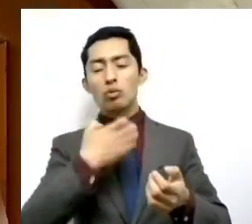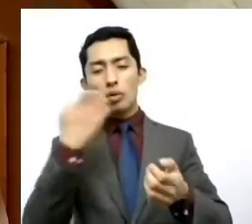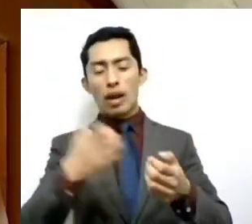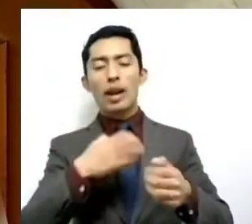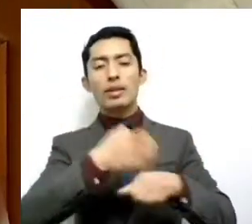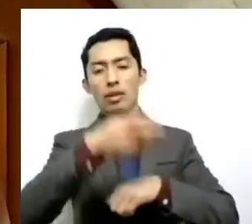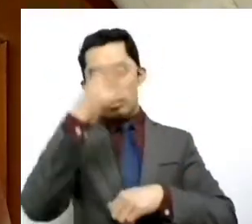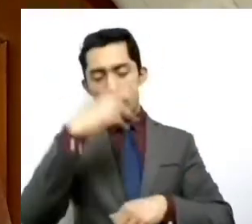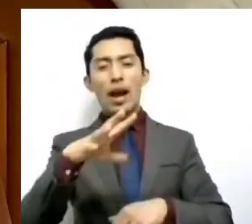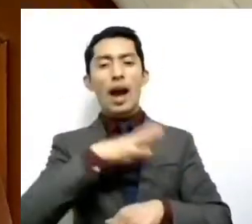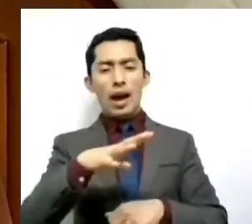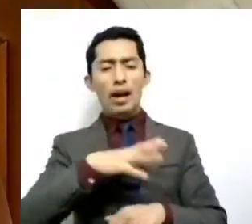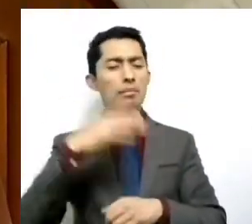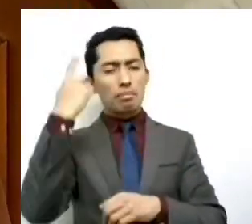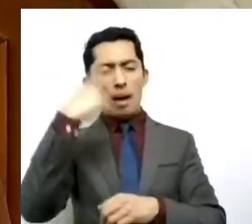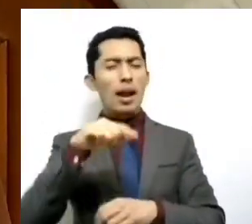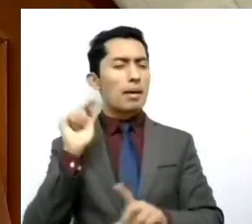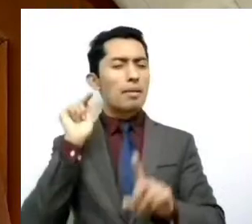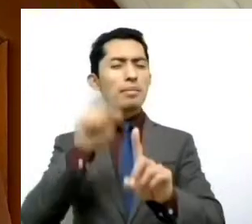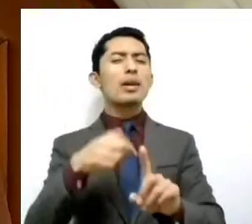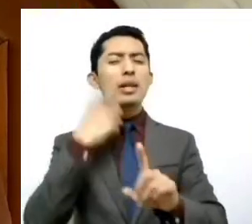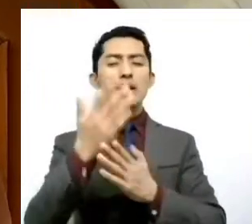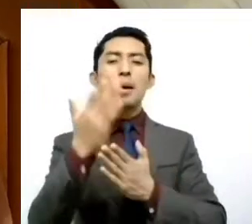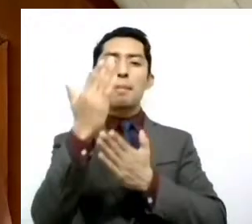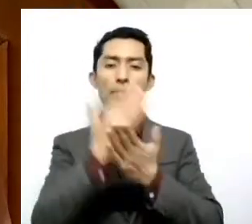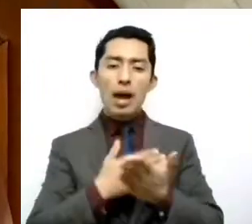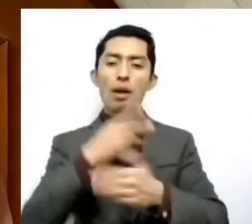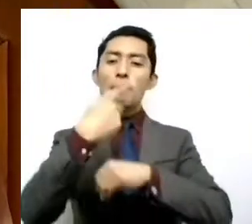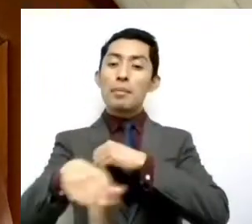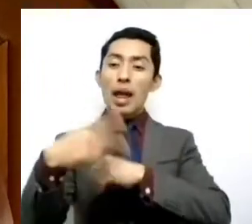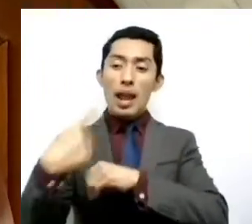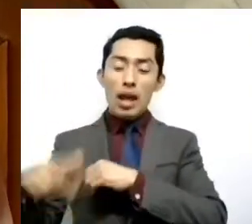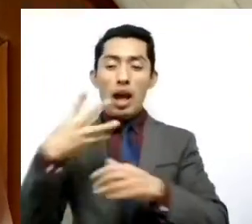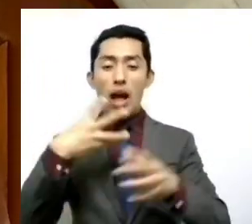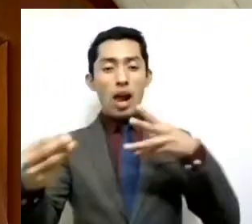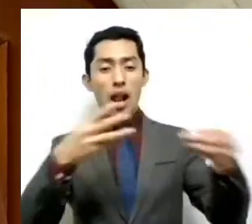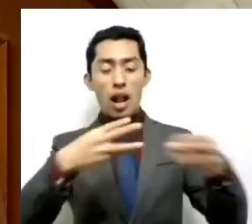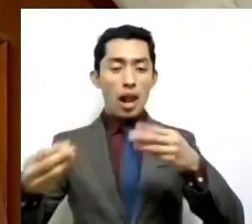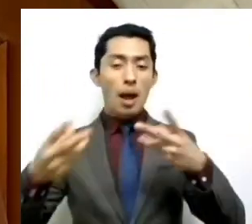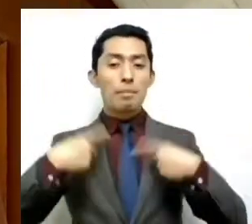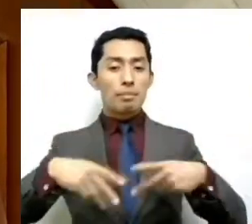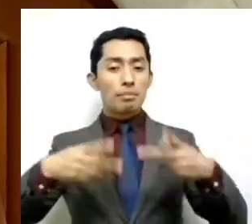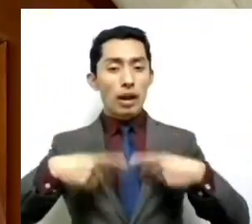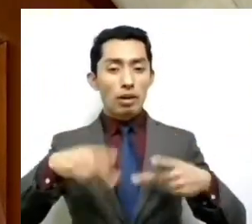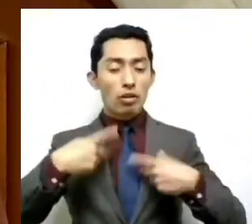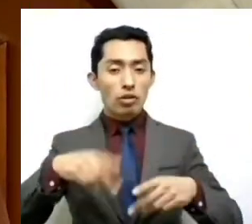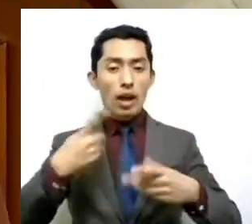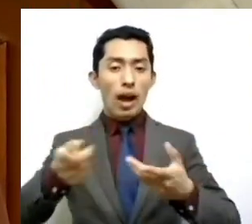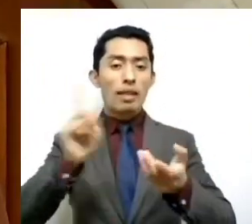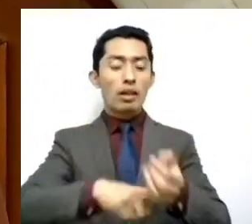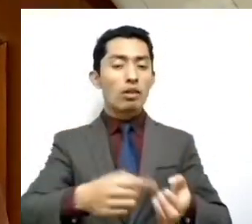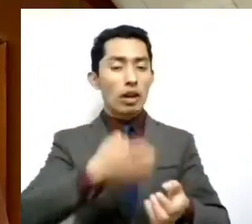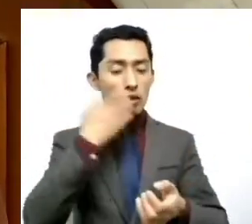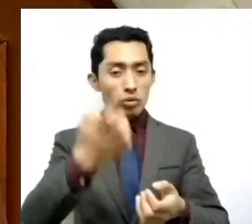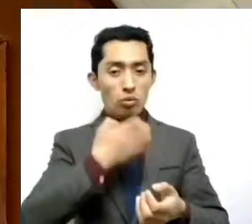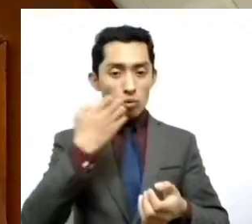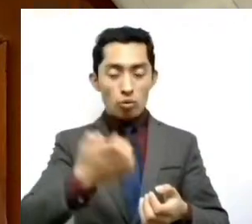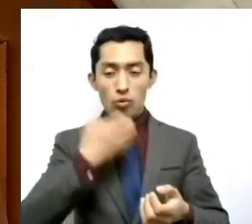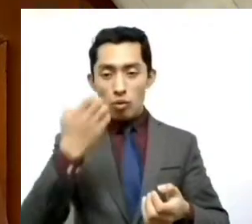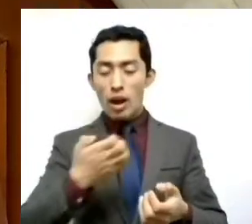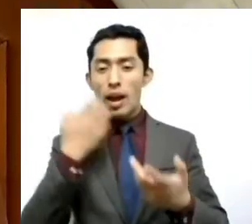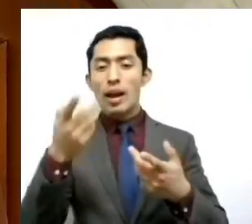con la finalidad de reducir el riesgo de contagio entre la comunidad estudiantil, que asciende